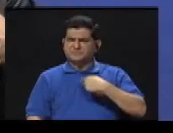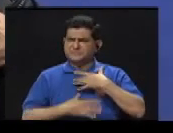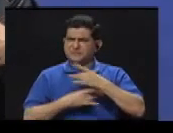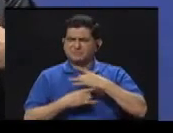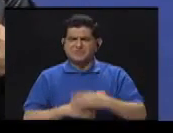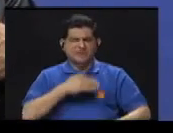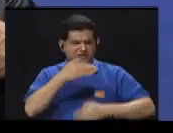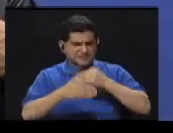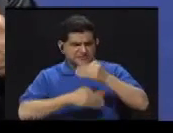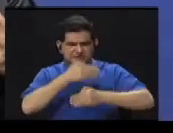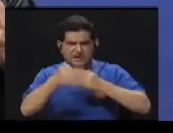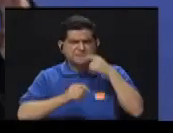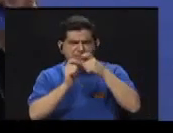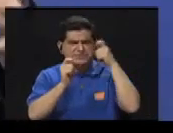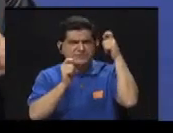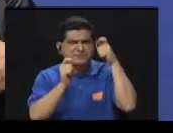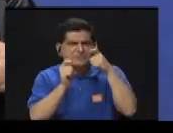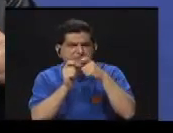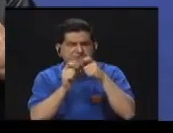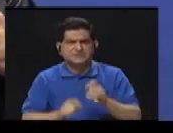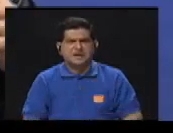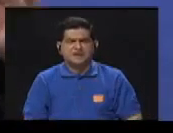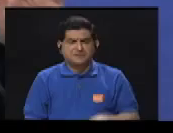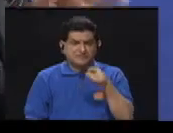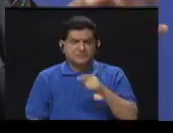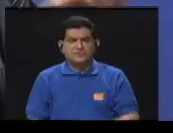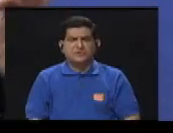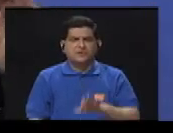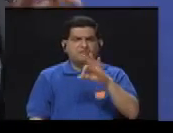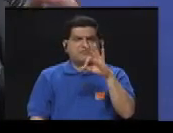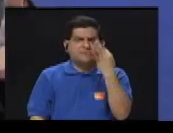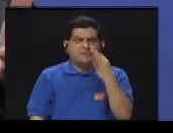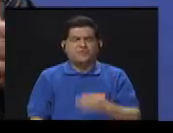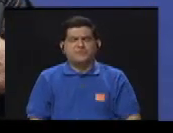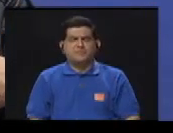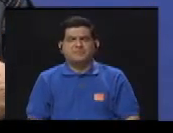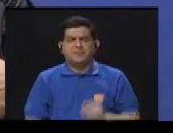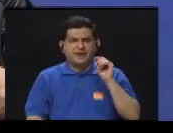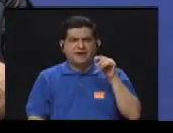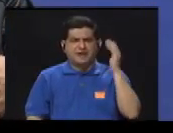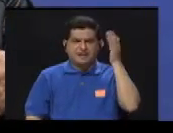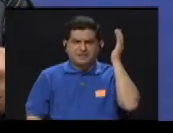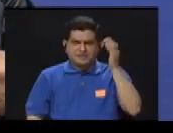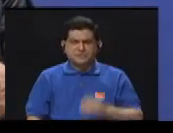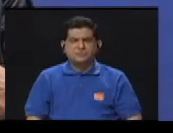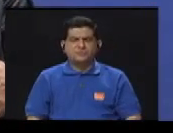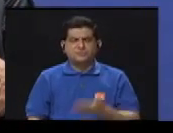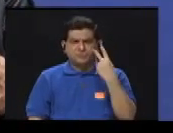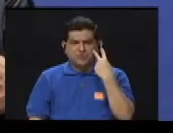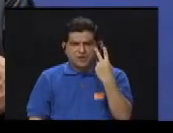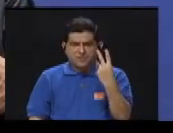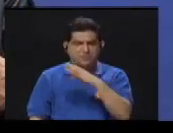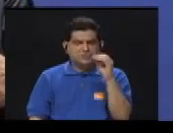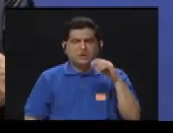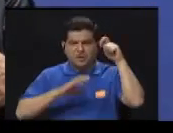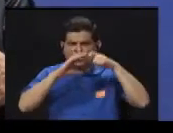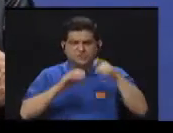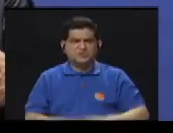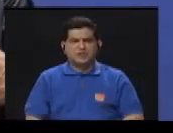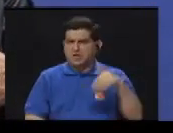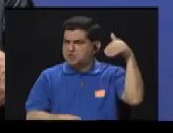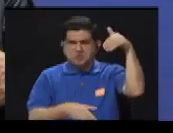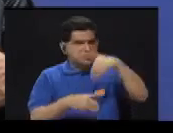Me llama la atención el tratamiento propiamente del discurso audiovisual, cinematográfico, donde no hay